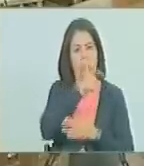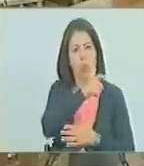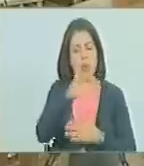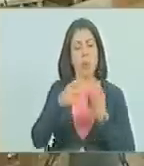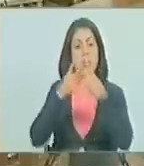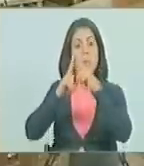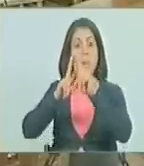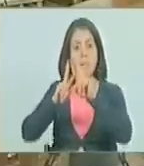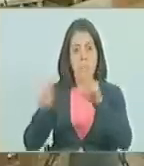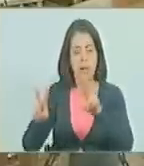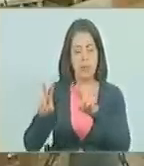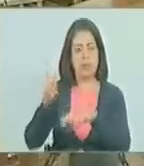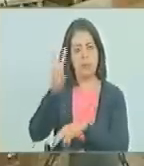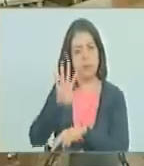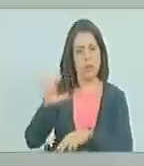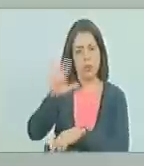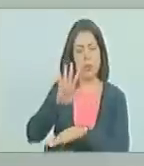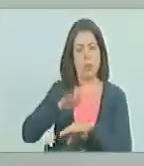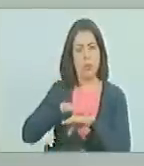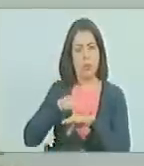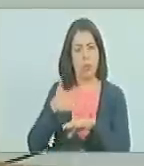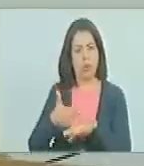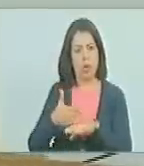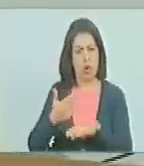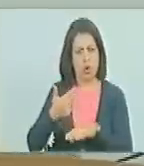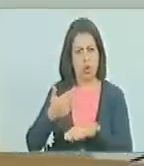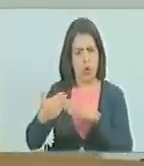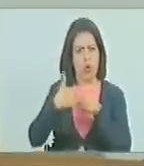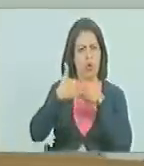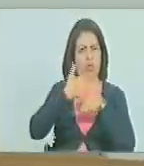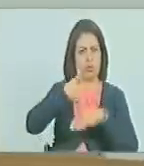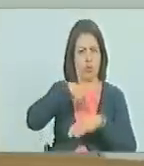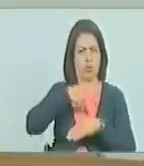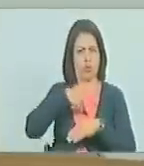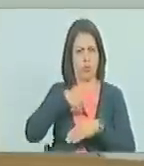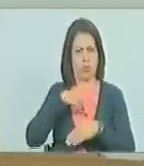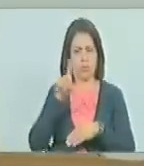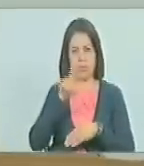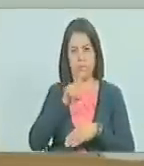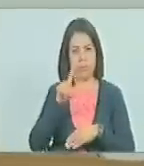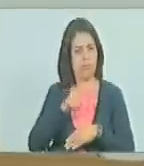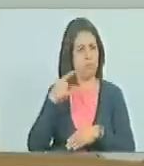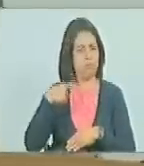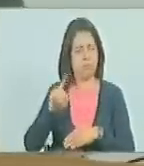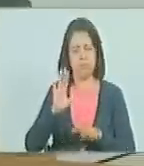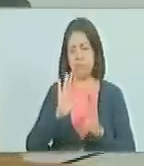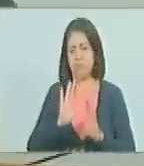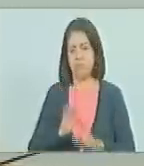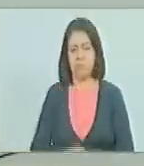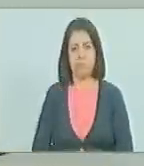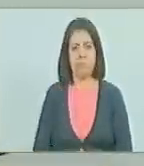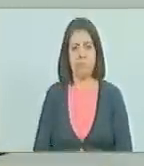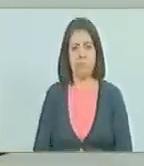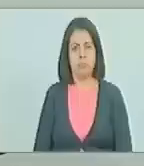pacífico? Porque no fue que se metió con nosotros. Hubiera sido hasta